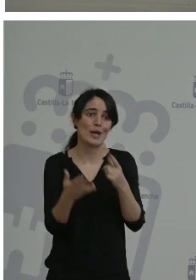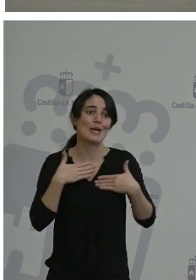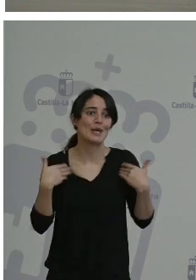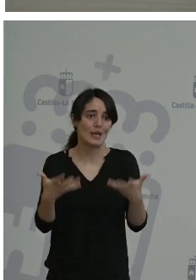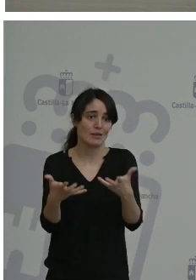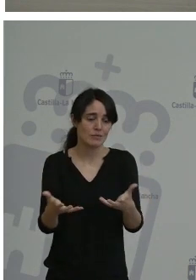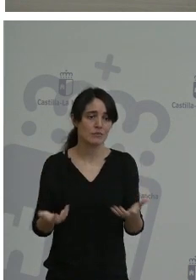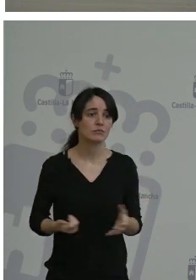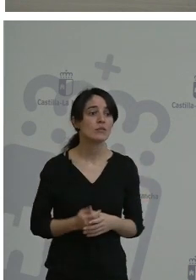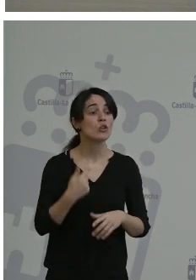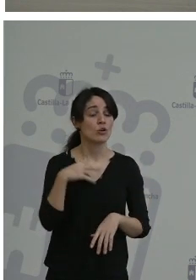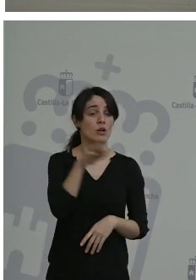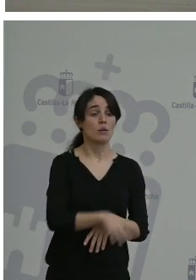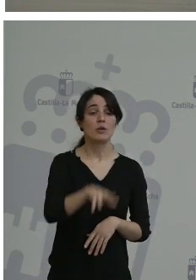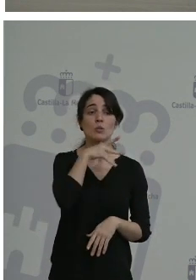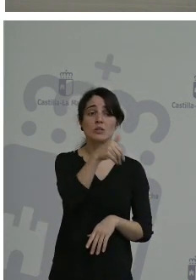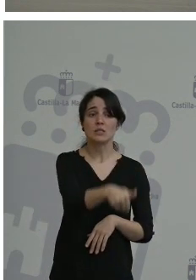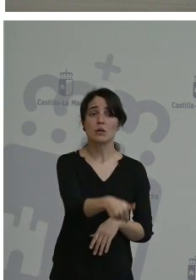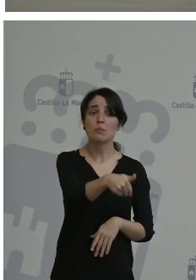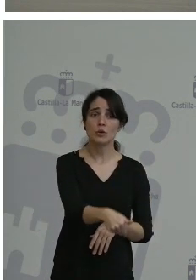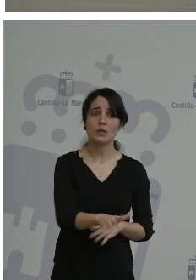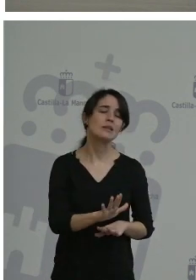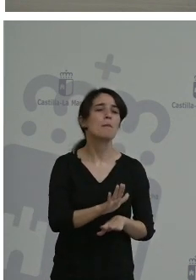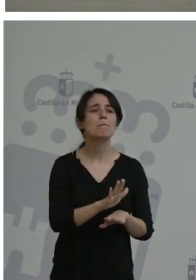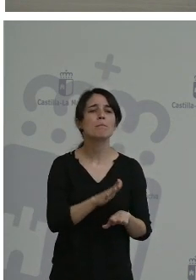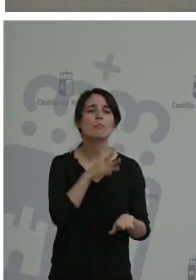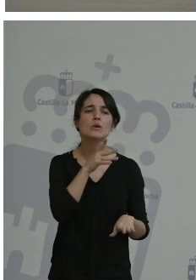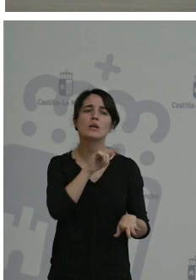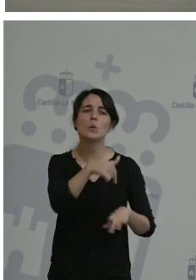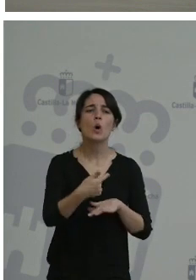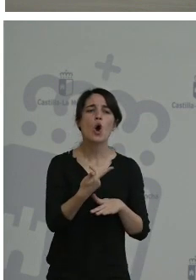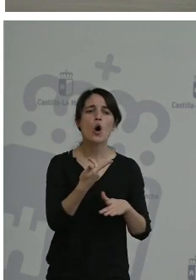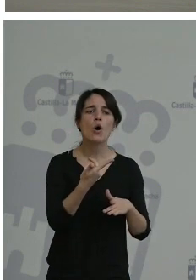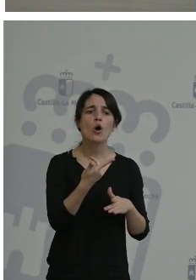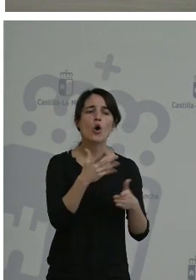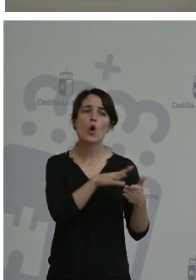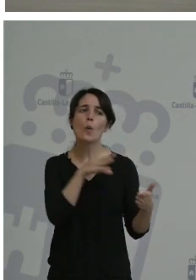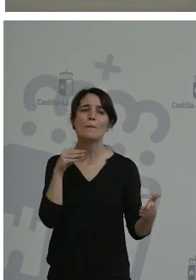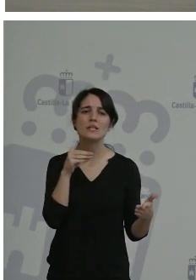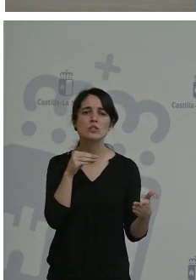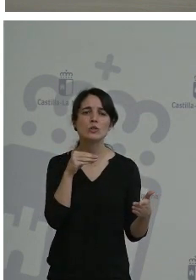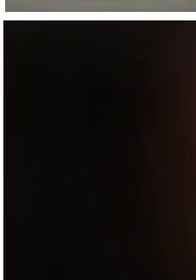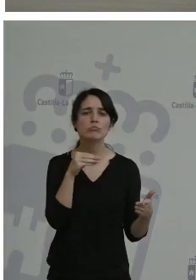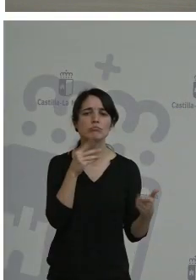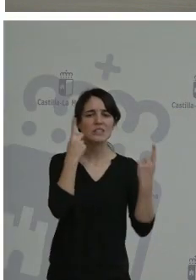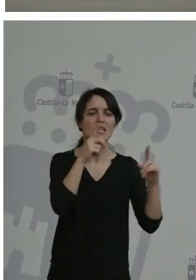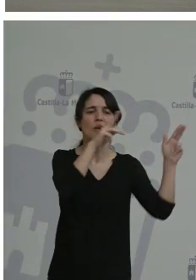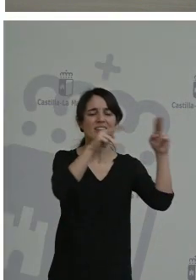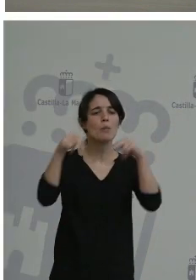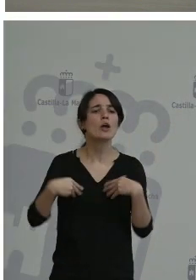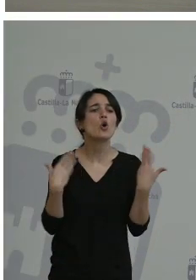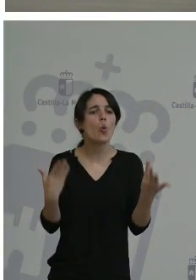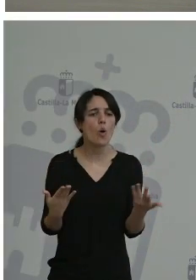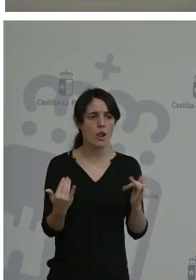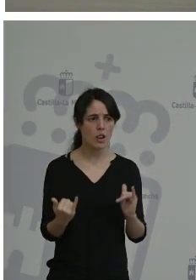importante, porque para la comprensión de tener cuáles los temarios, cuáles va a ser